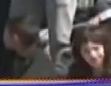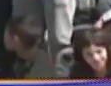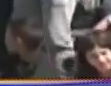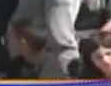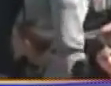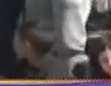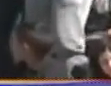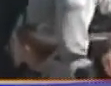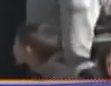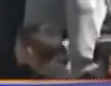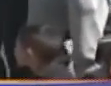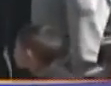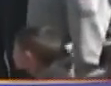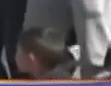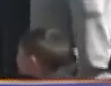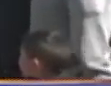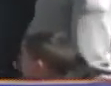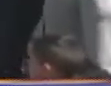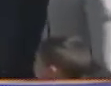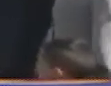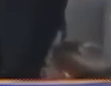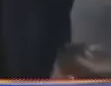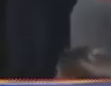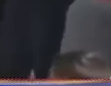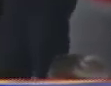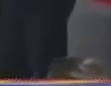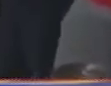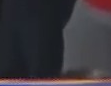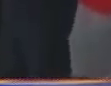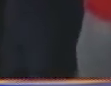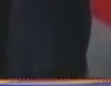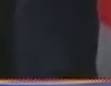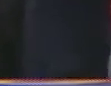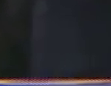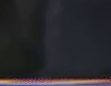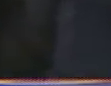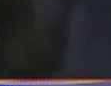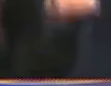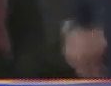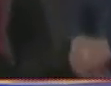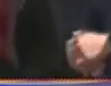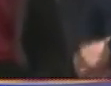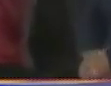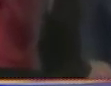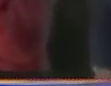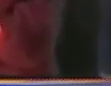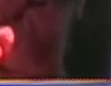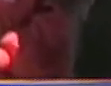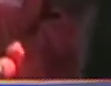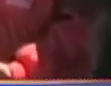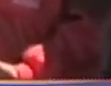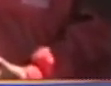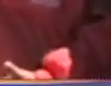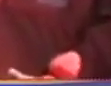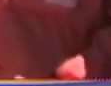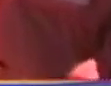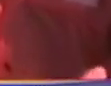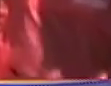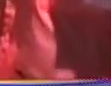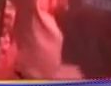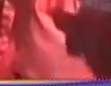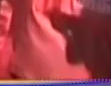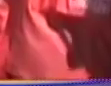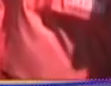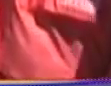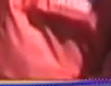De Chachapa, Bartadera, camina Luz Caraballo, con violetica de mayo, con carnerito de enero, invierno de